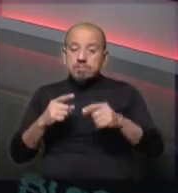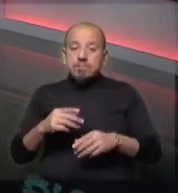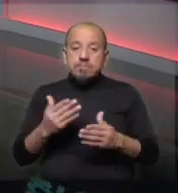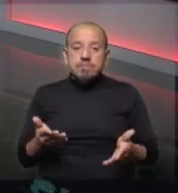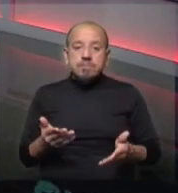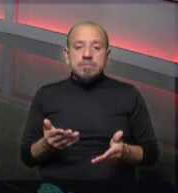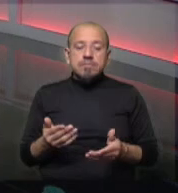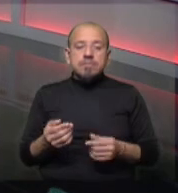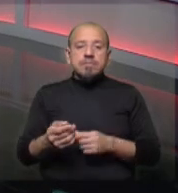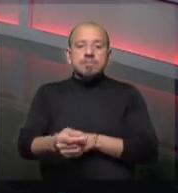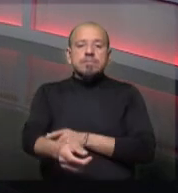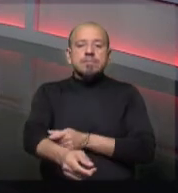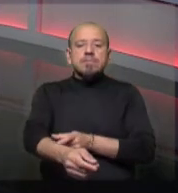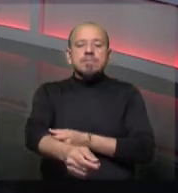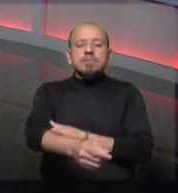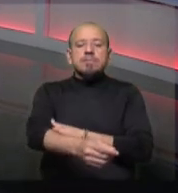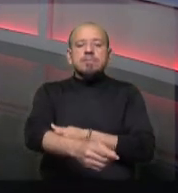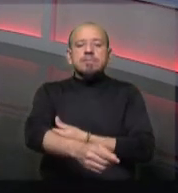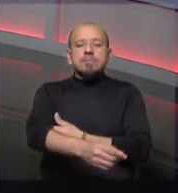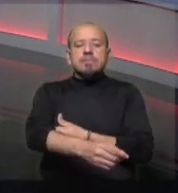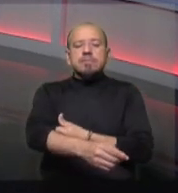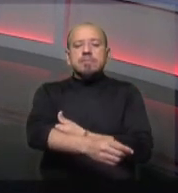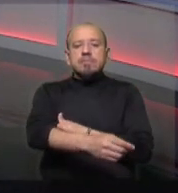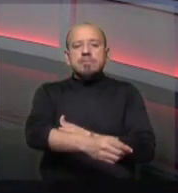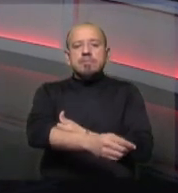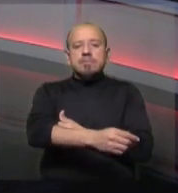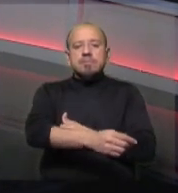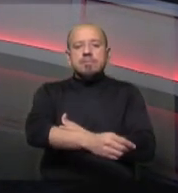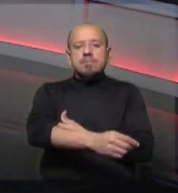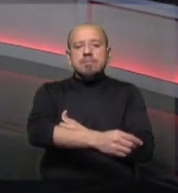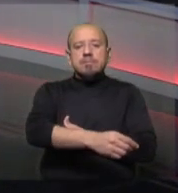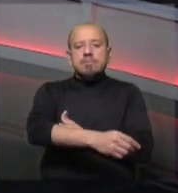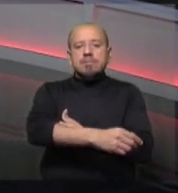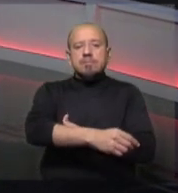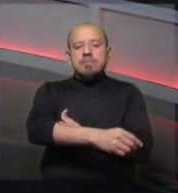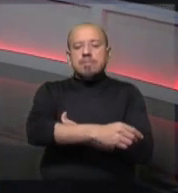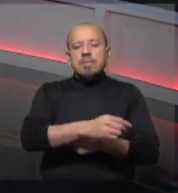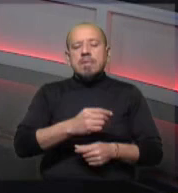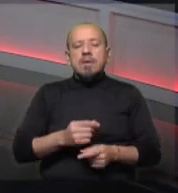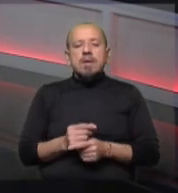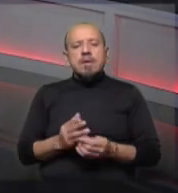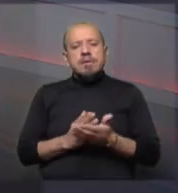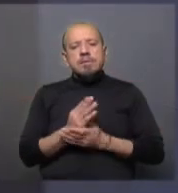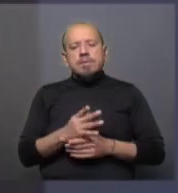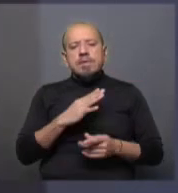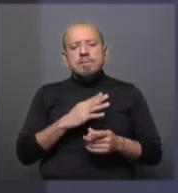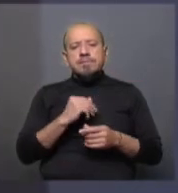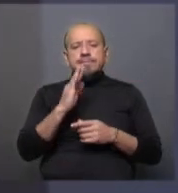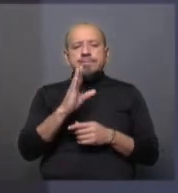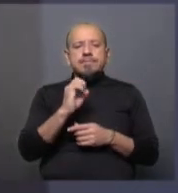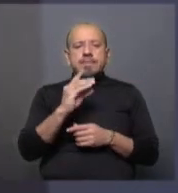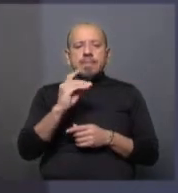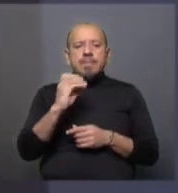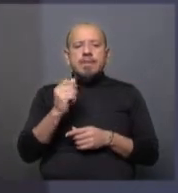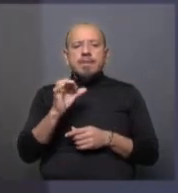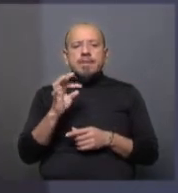claro porque digo este siempre que que se que se mantenga la visión del podcast o sea o a